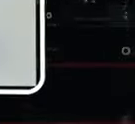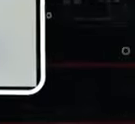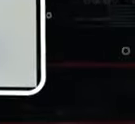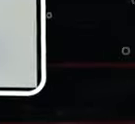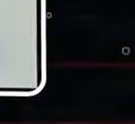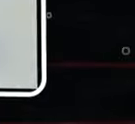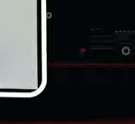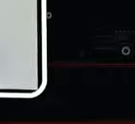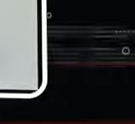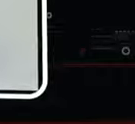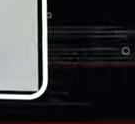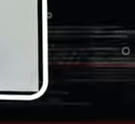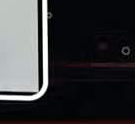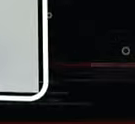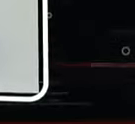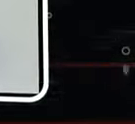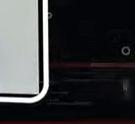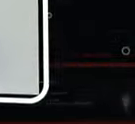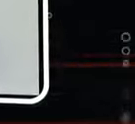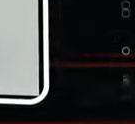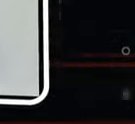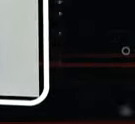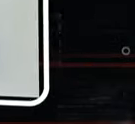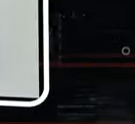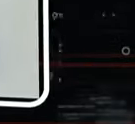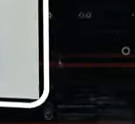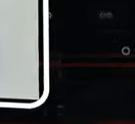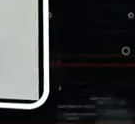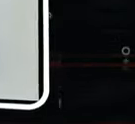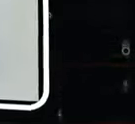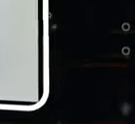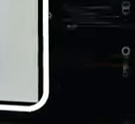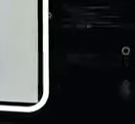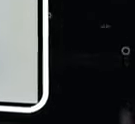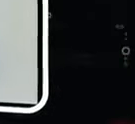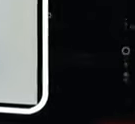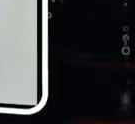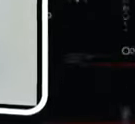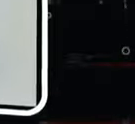2. Juez Álvaro Niño Cruz y el caso Nochixtlán.